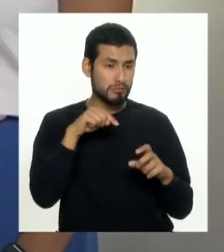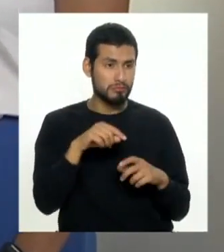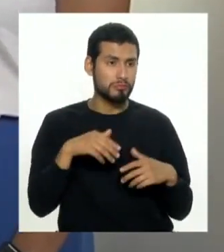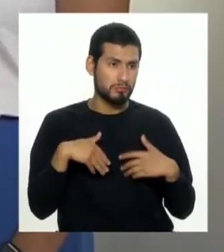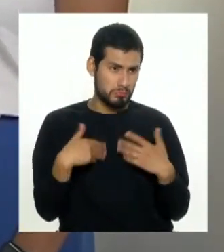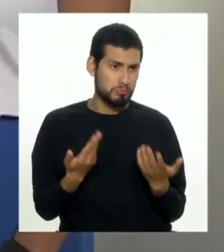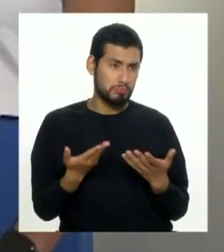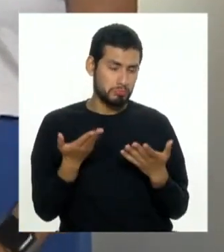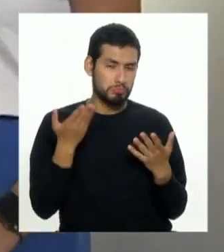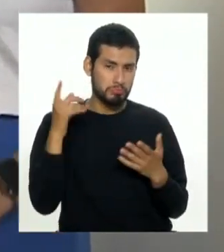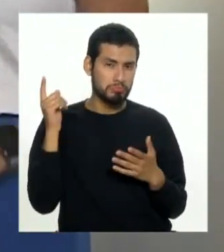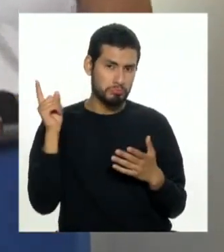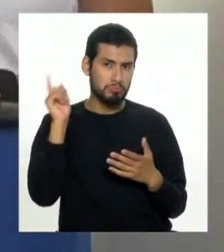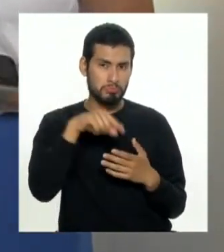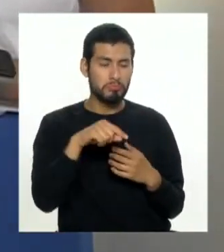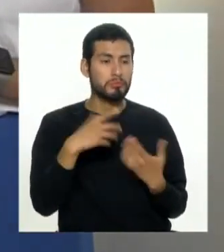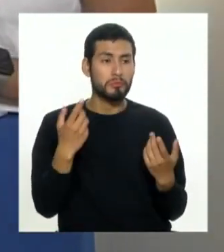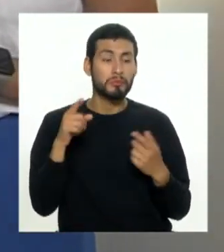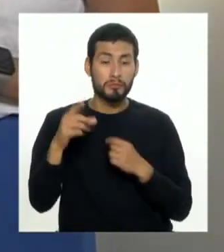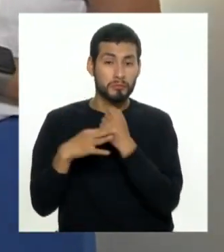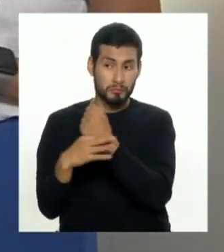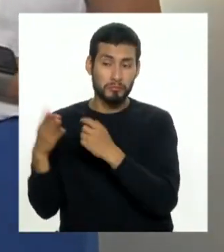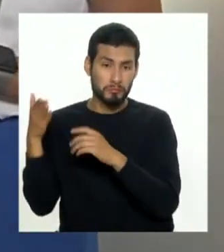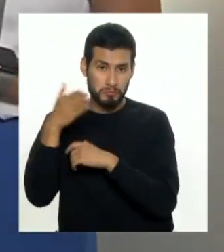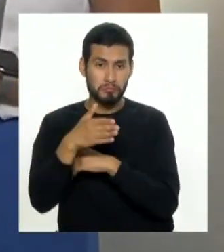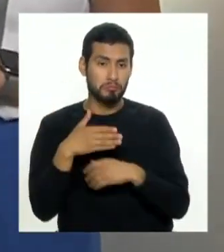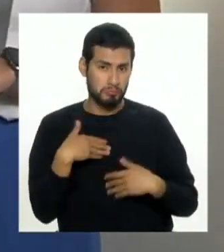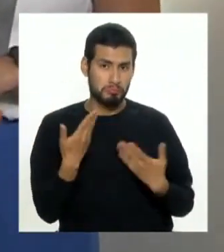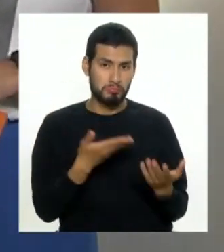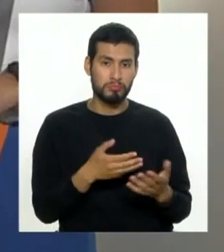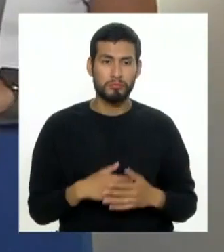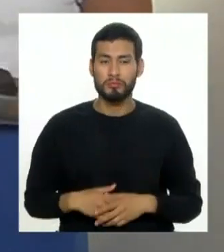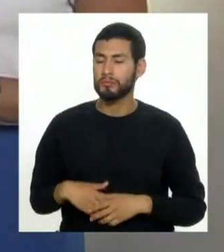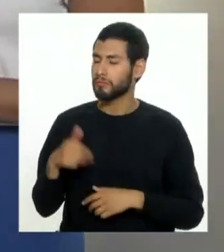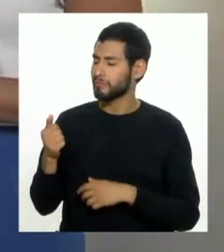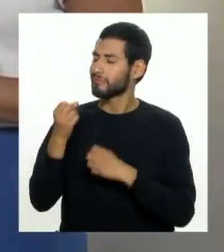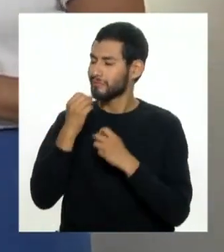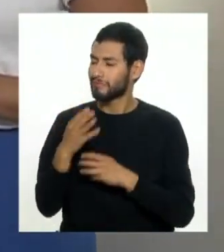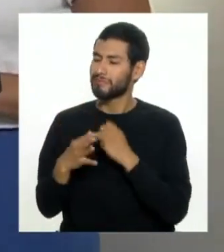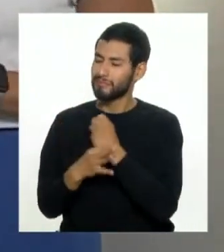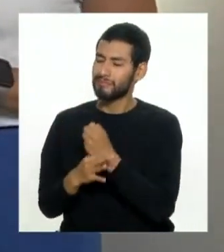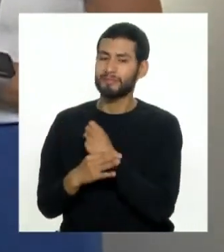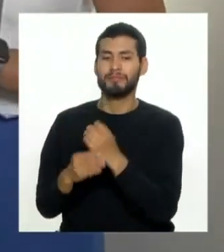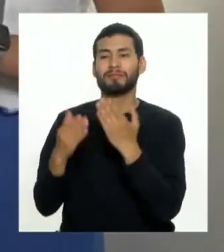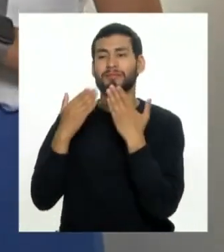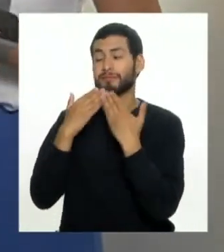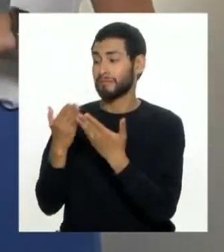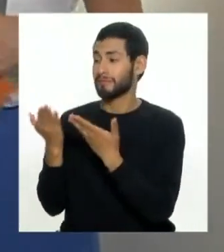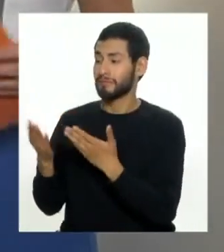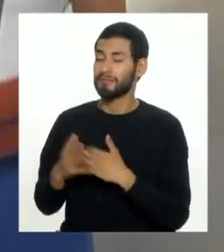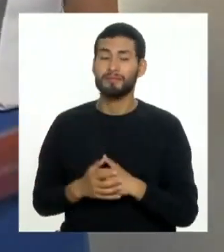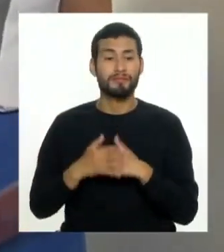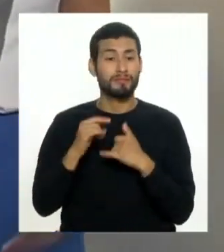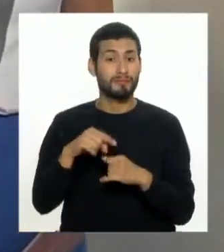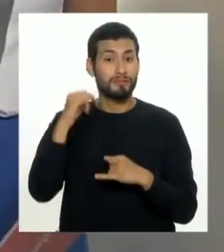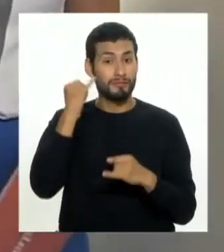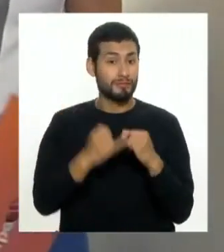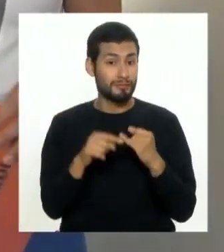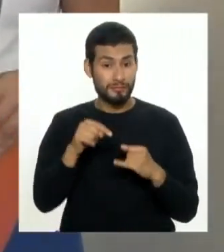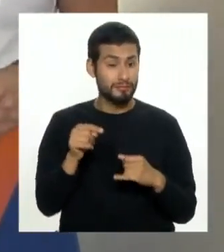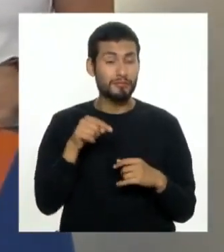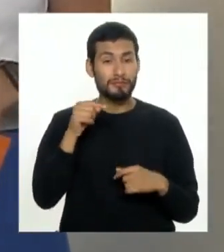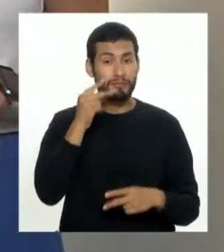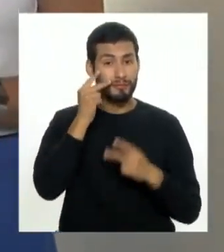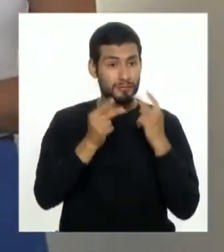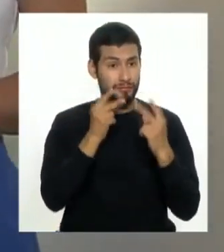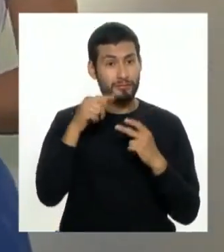pueden, si está indicado por sus médicos, realizarse el estudio. También, perfecto. Doctora, muchísimas gracias. Un gusto. Aquí no termina, doctores, nuestra